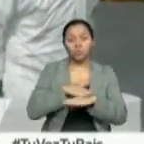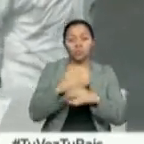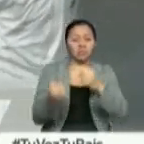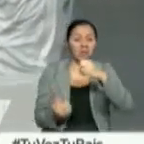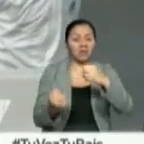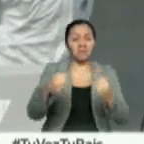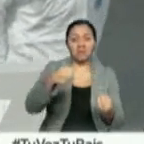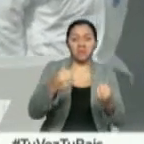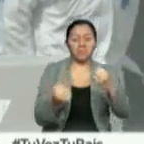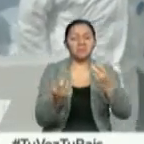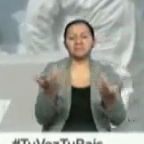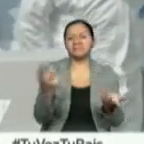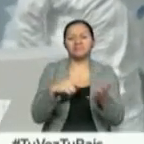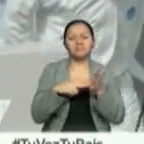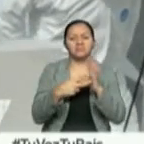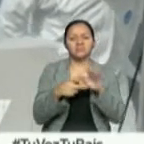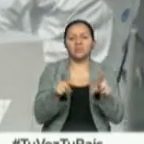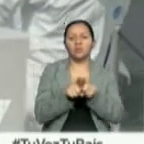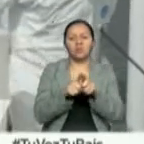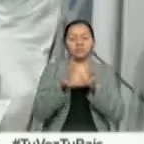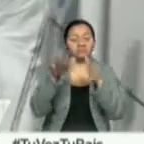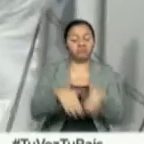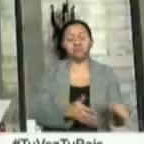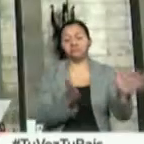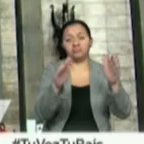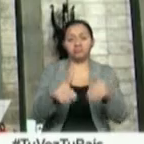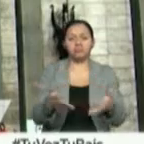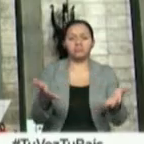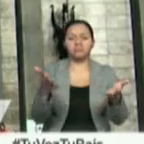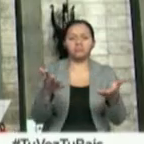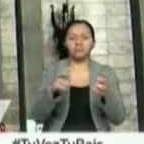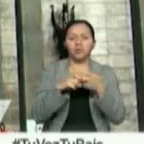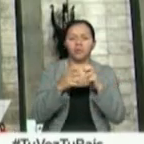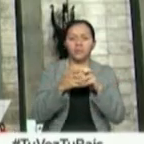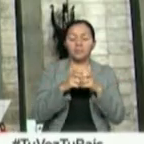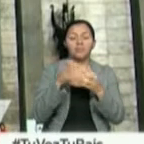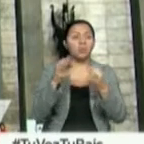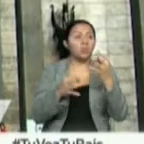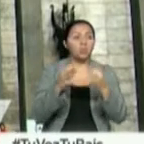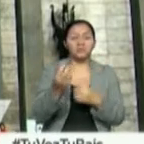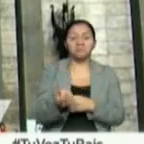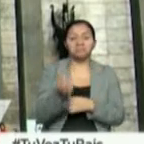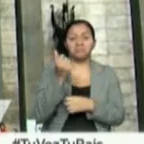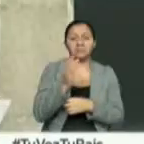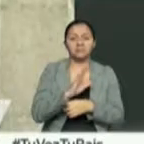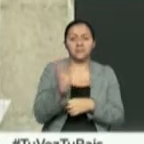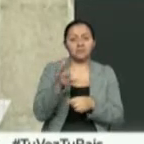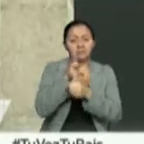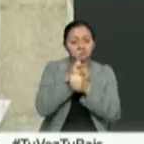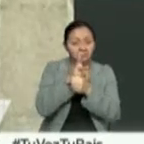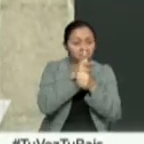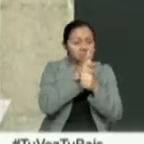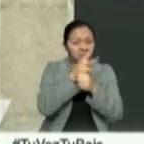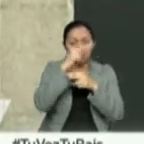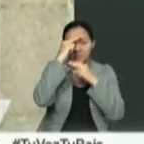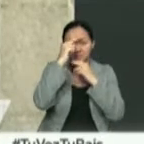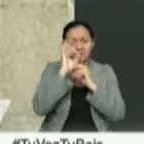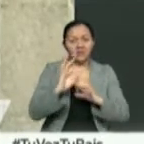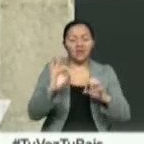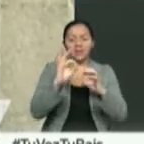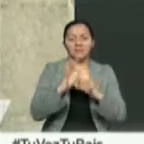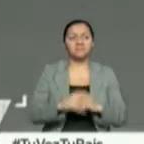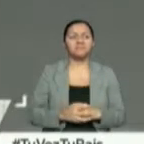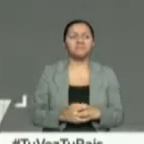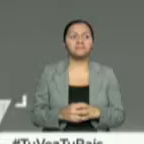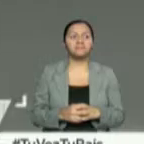contribuyeron significativamente al naufragio el juicio fue rápido y poco cubierto por los medios de comunicación italianos